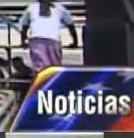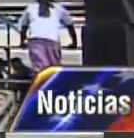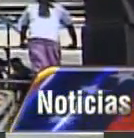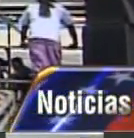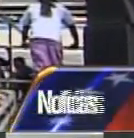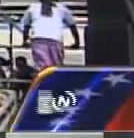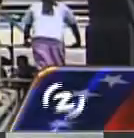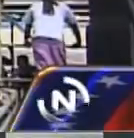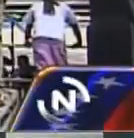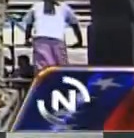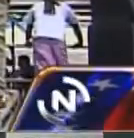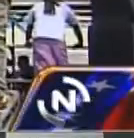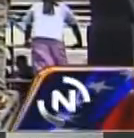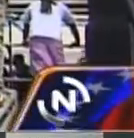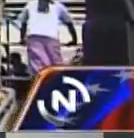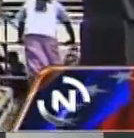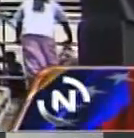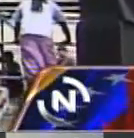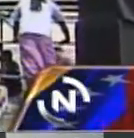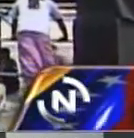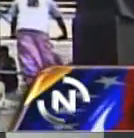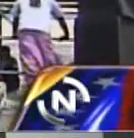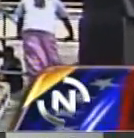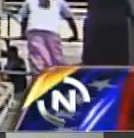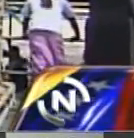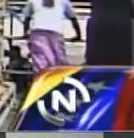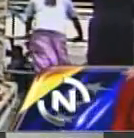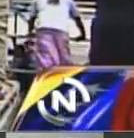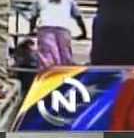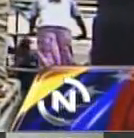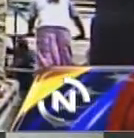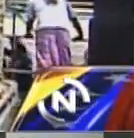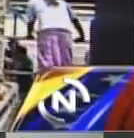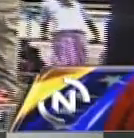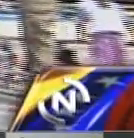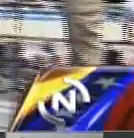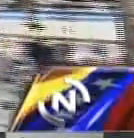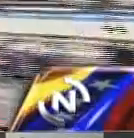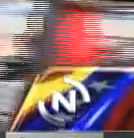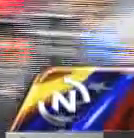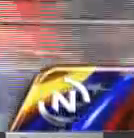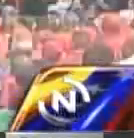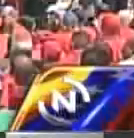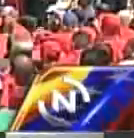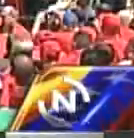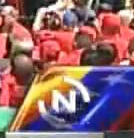Vituallas, así es, suéltala DJ, suéltala, suéltala.